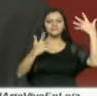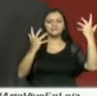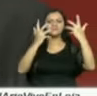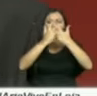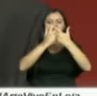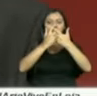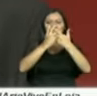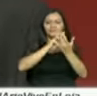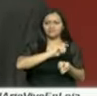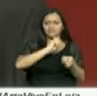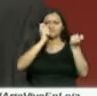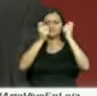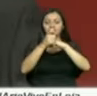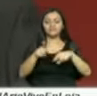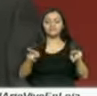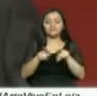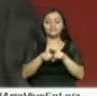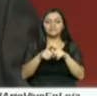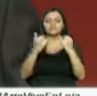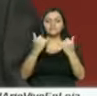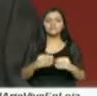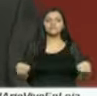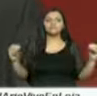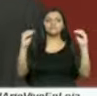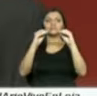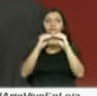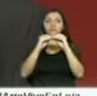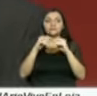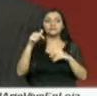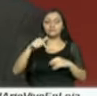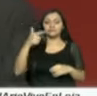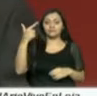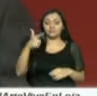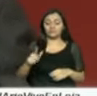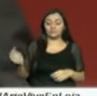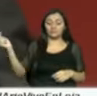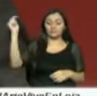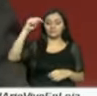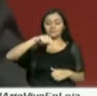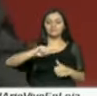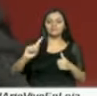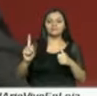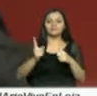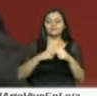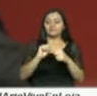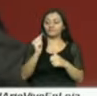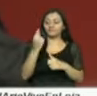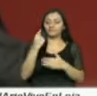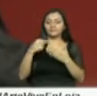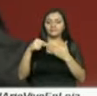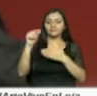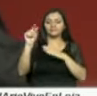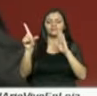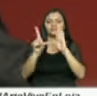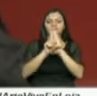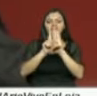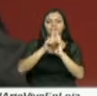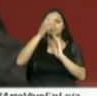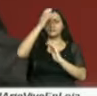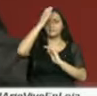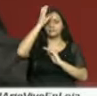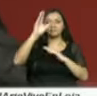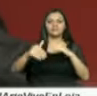esencia. Y esta vez arribamos a Loja con la primera y recién aprobada Ley Orgánica de